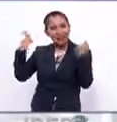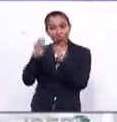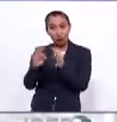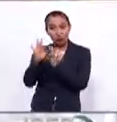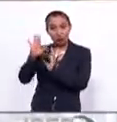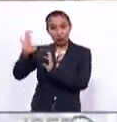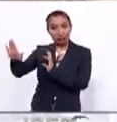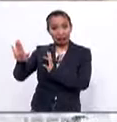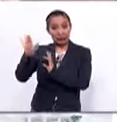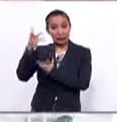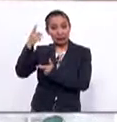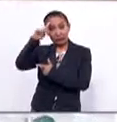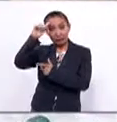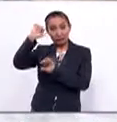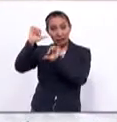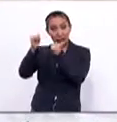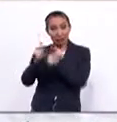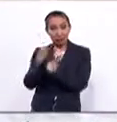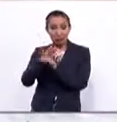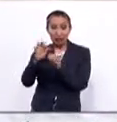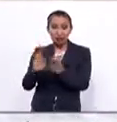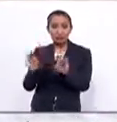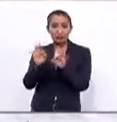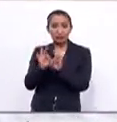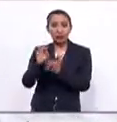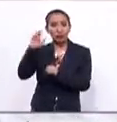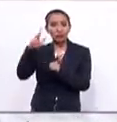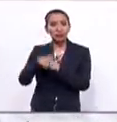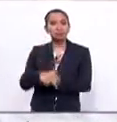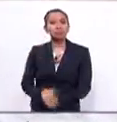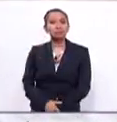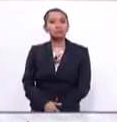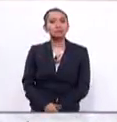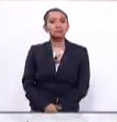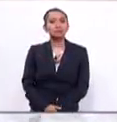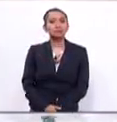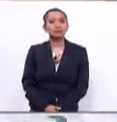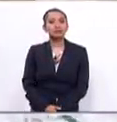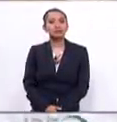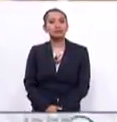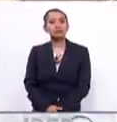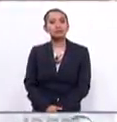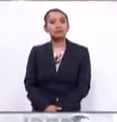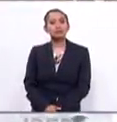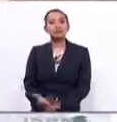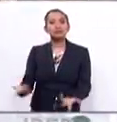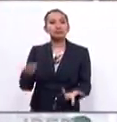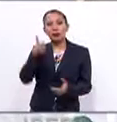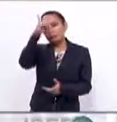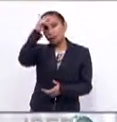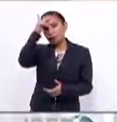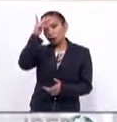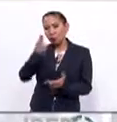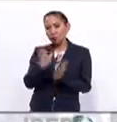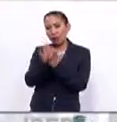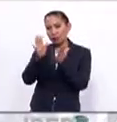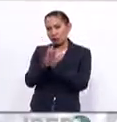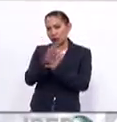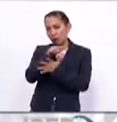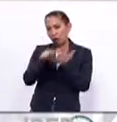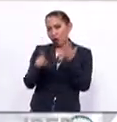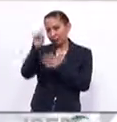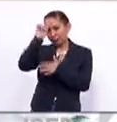la más importante feria artística, una de las más importantes de Europa. Sí, digamos, Perú participó con